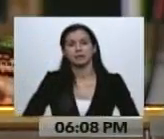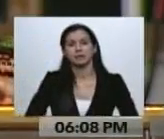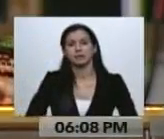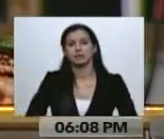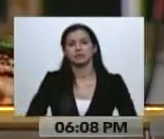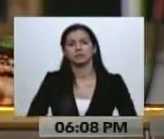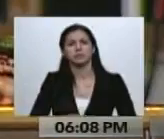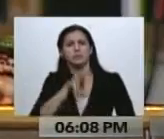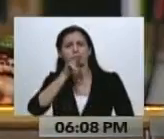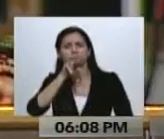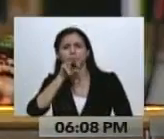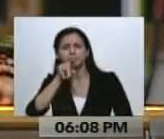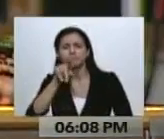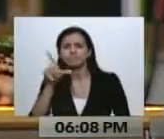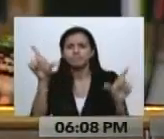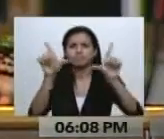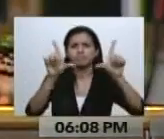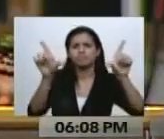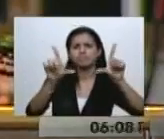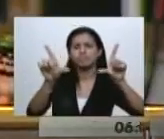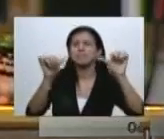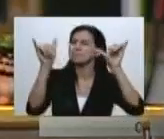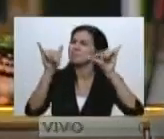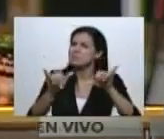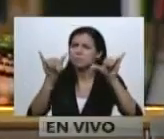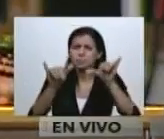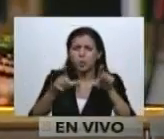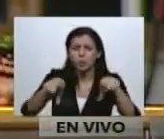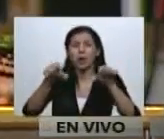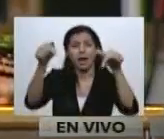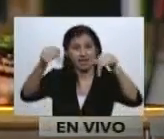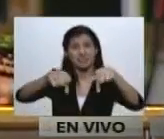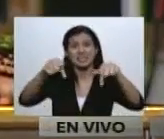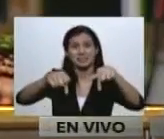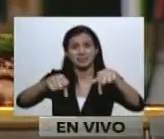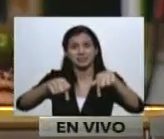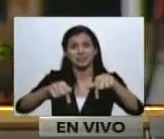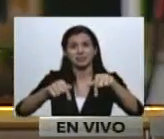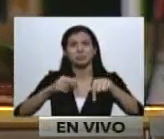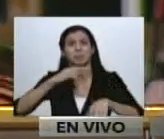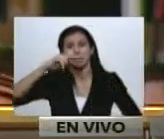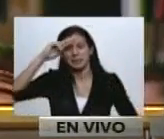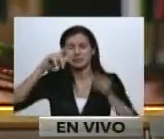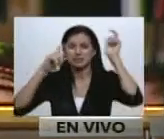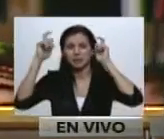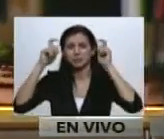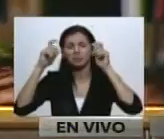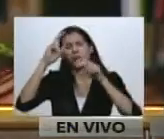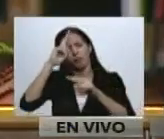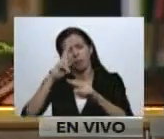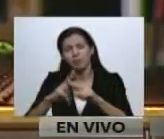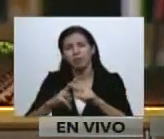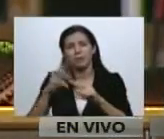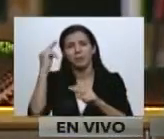su mensaje desde este mismo lugar donde hoy estamos reunidos honrando su memoria.